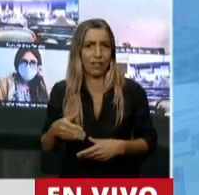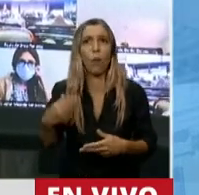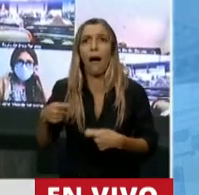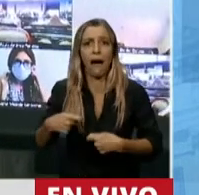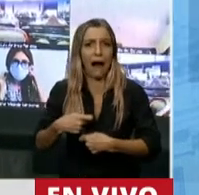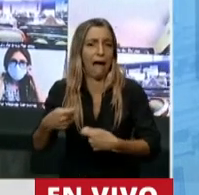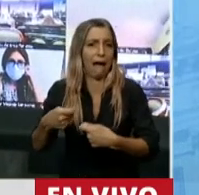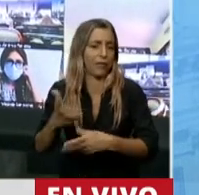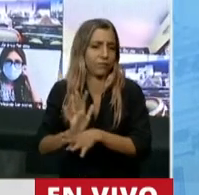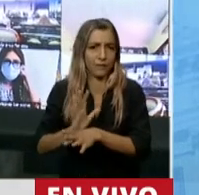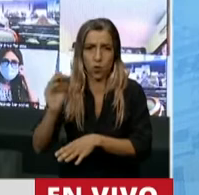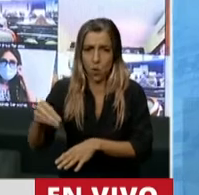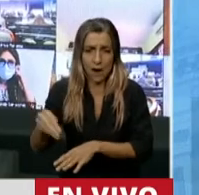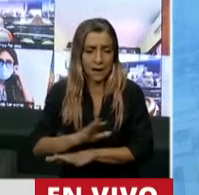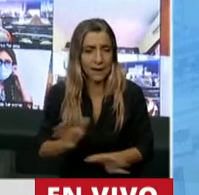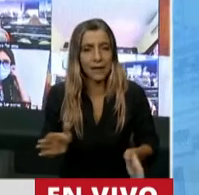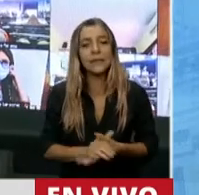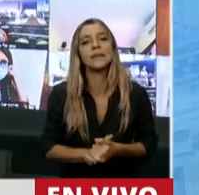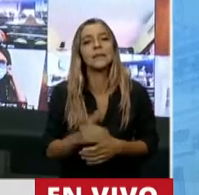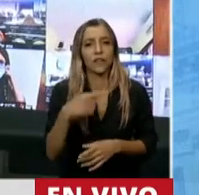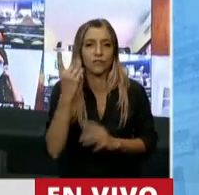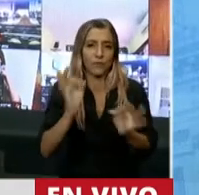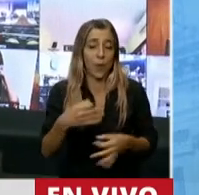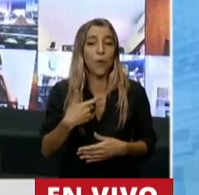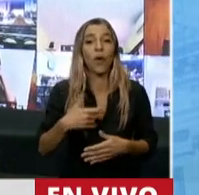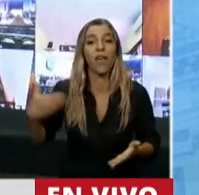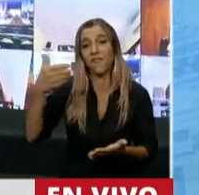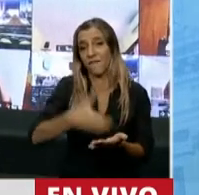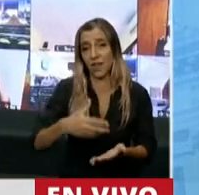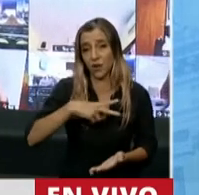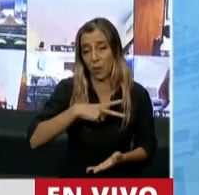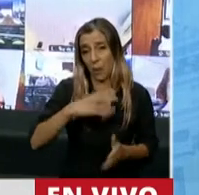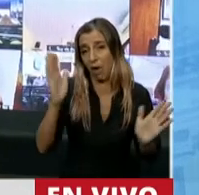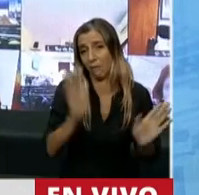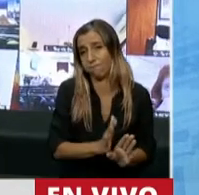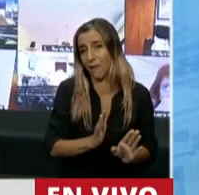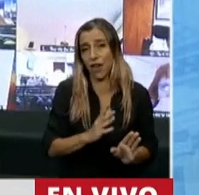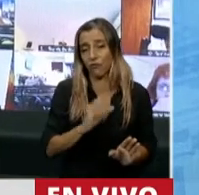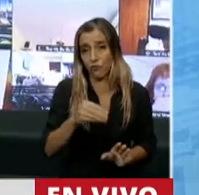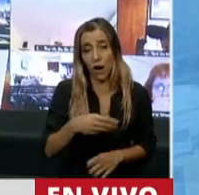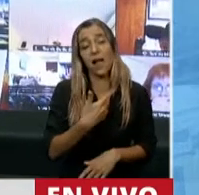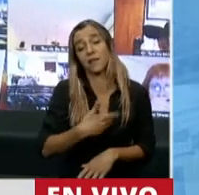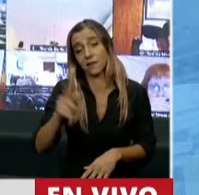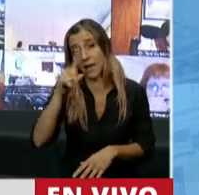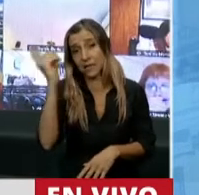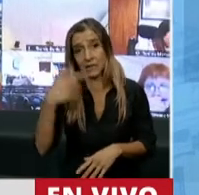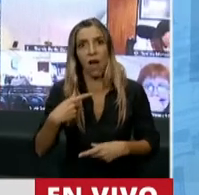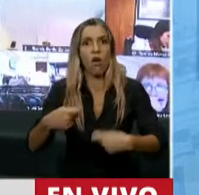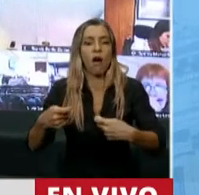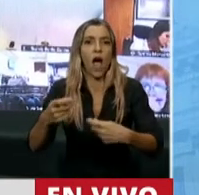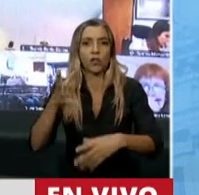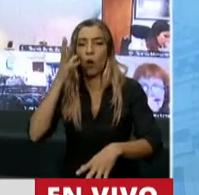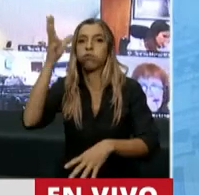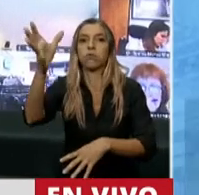consumo privado y en la inversión privada, y un Estado que gasta más de lo que tiene, pero que también tiene que hacer